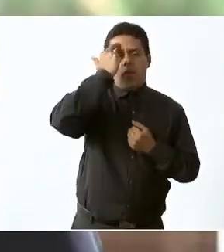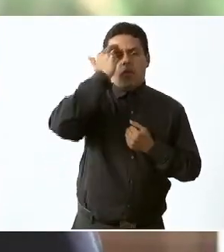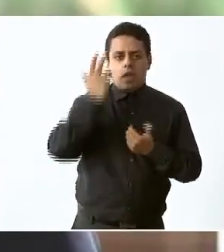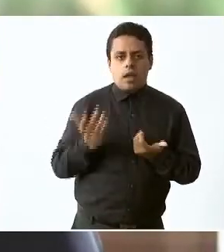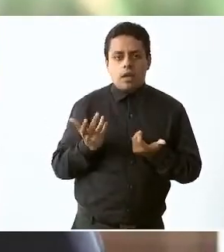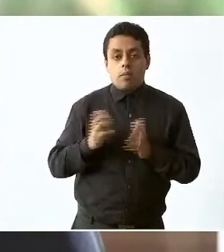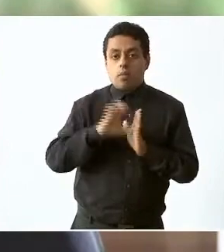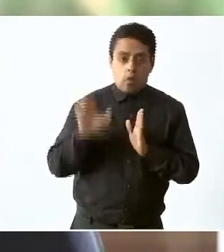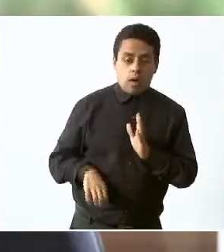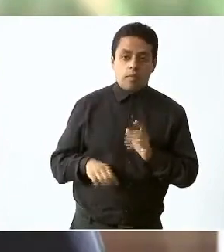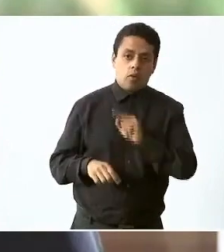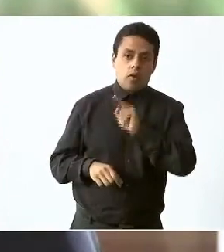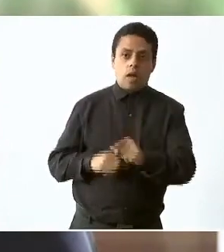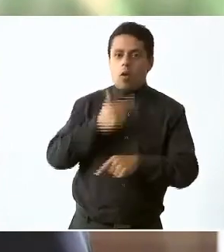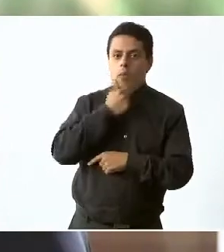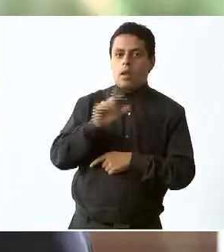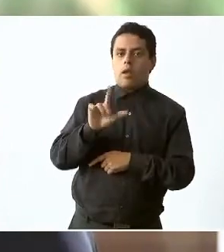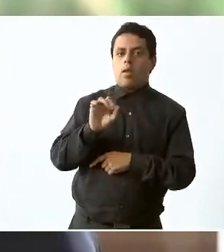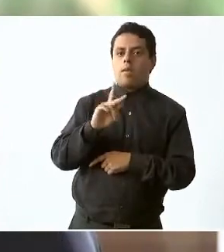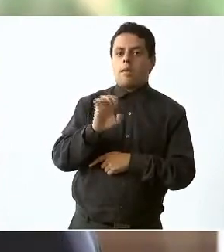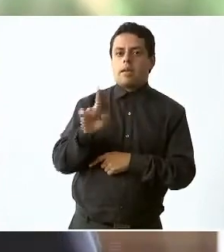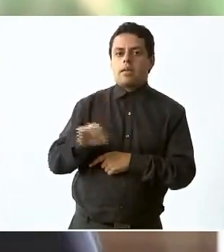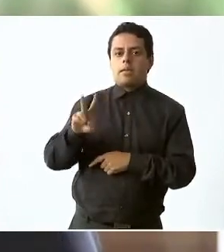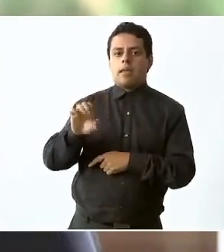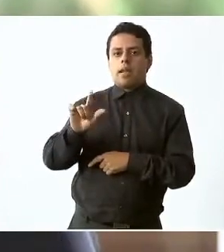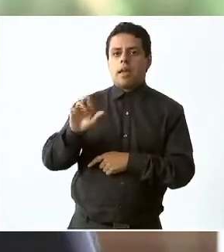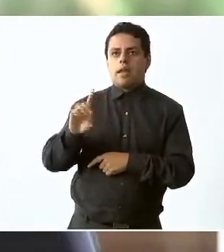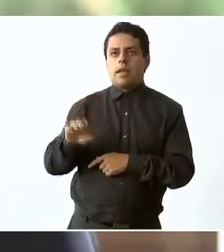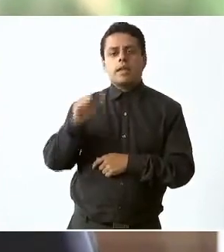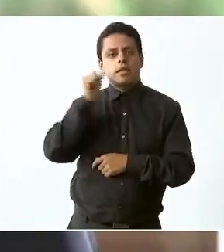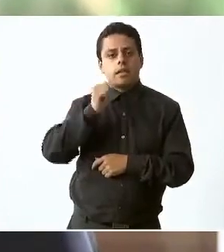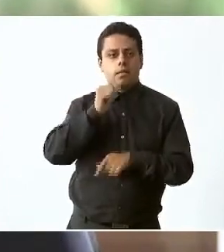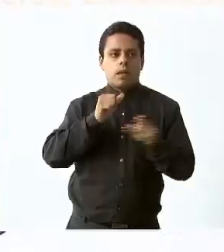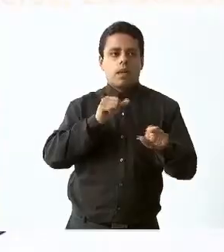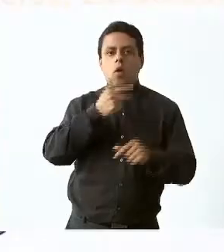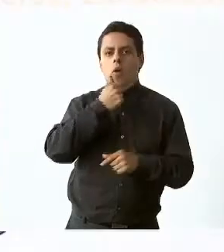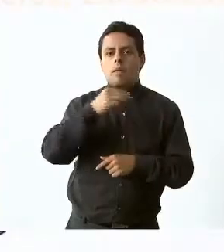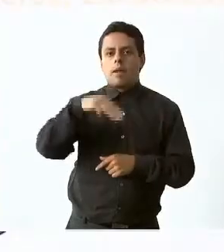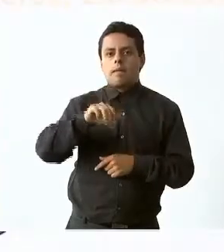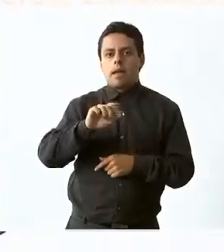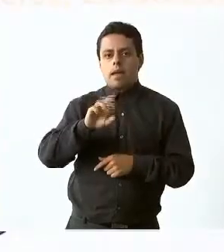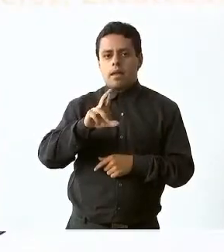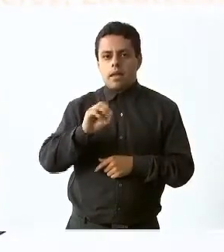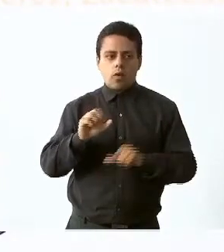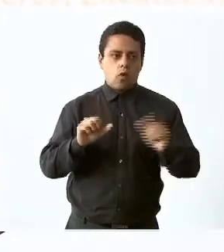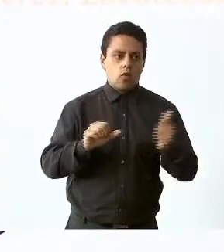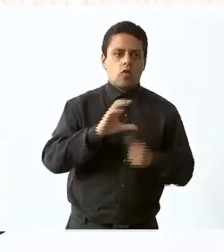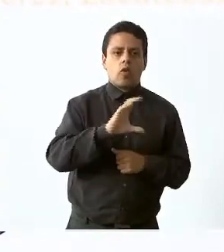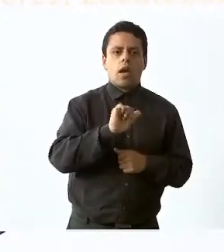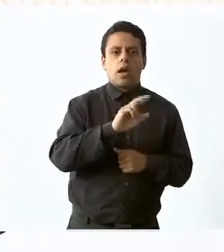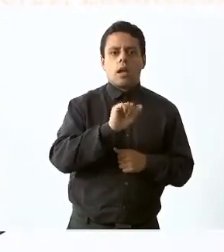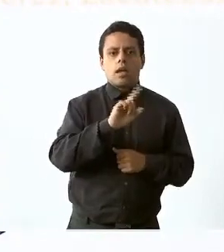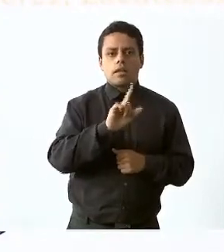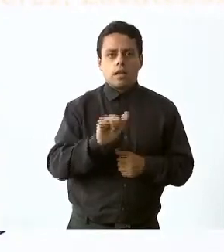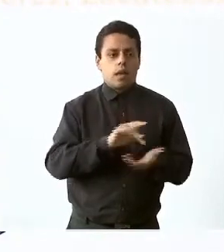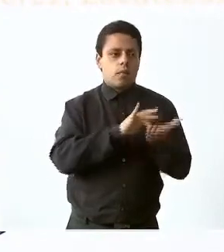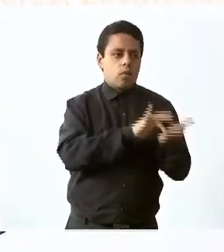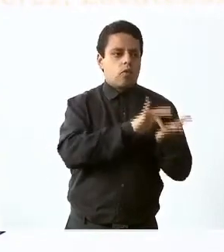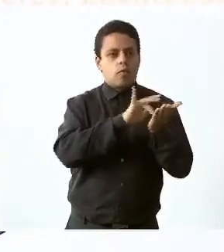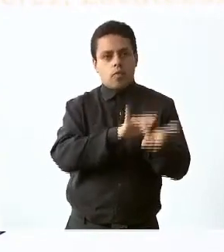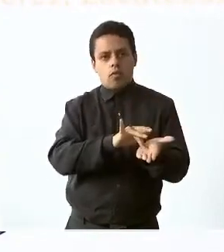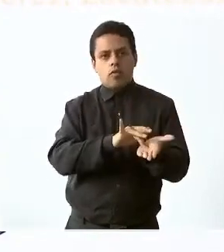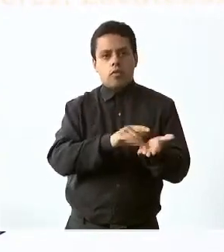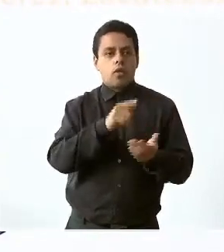Velarde se tradujo en su contundente apoyo a Francisco I. Madero y a Venustiano Carranza y a su proyecto de